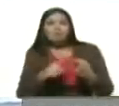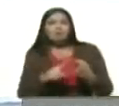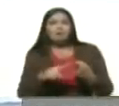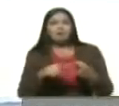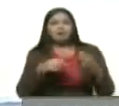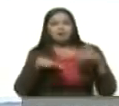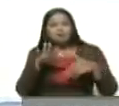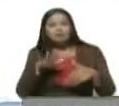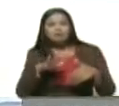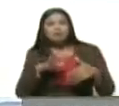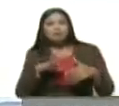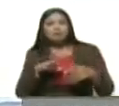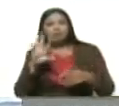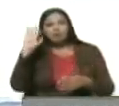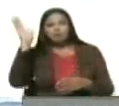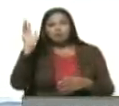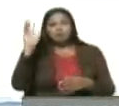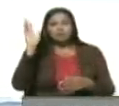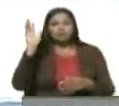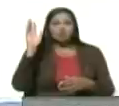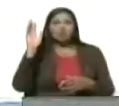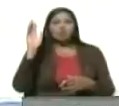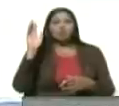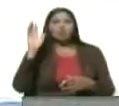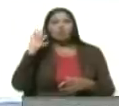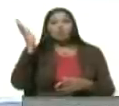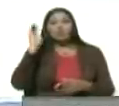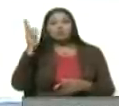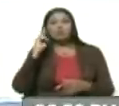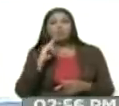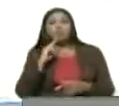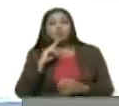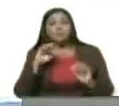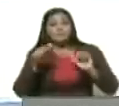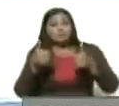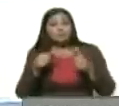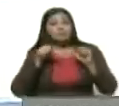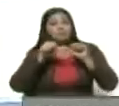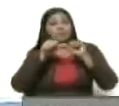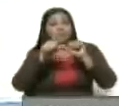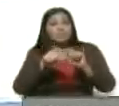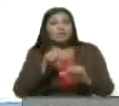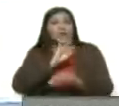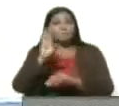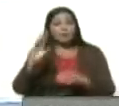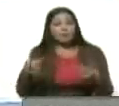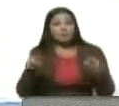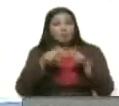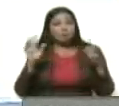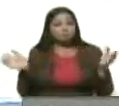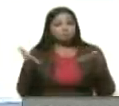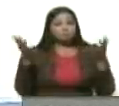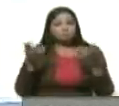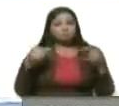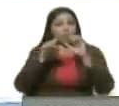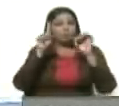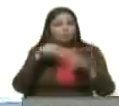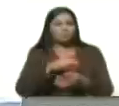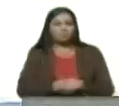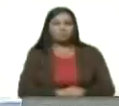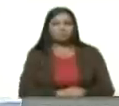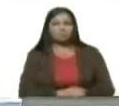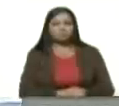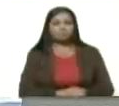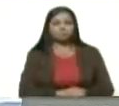15, Congreso de Angostura. Sigue la patria encendida, Congreso de Angostura.